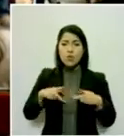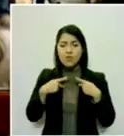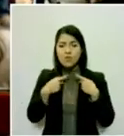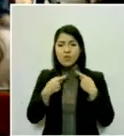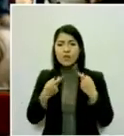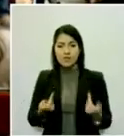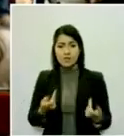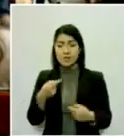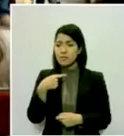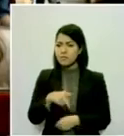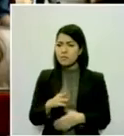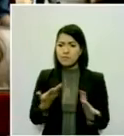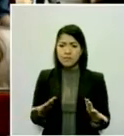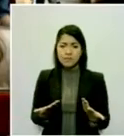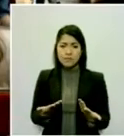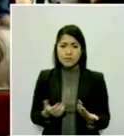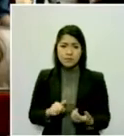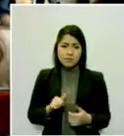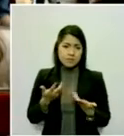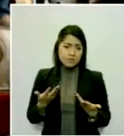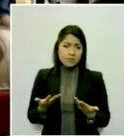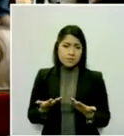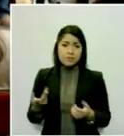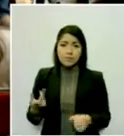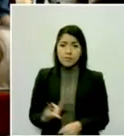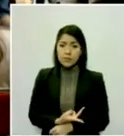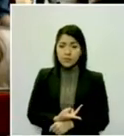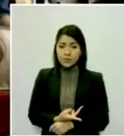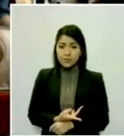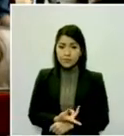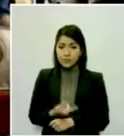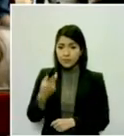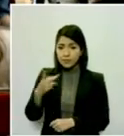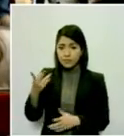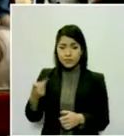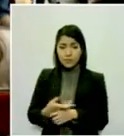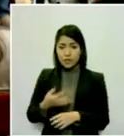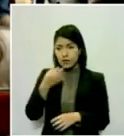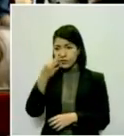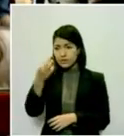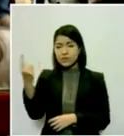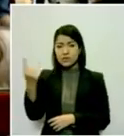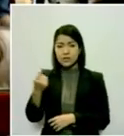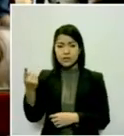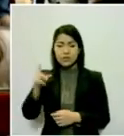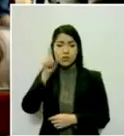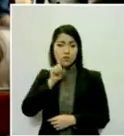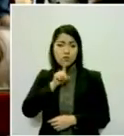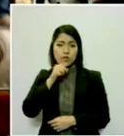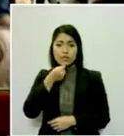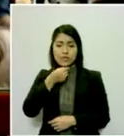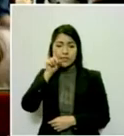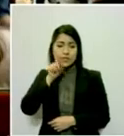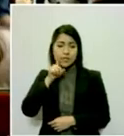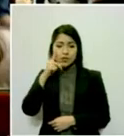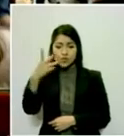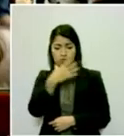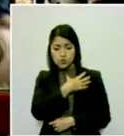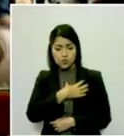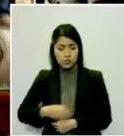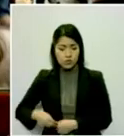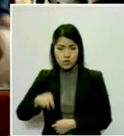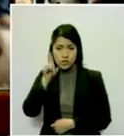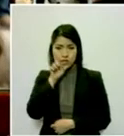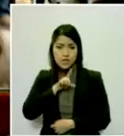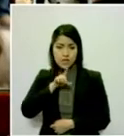pues evidentemente no hay varones en las comunidades. ¿Qué les dice a estas familias? ¿Qué les dice a las mujeres, a las niñas, a las hijas de estas